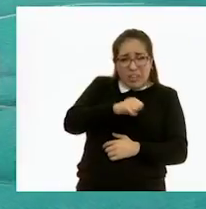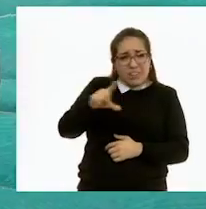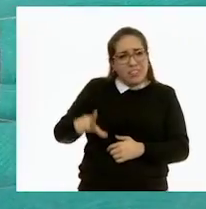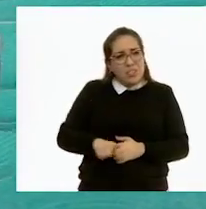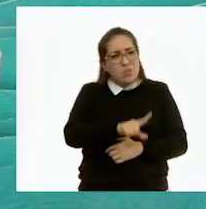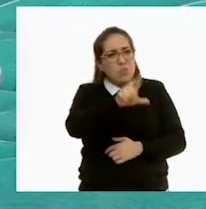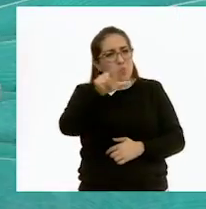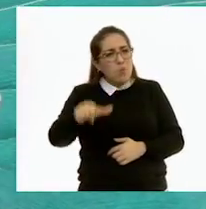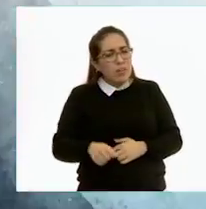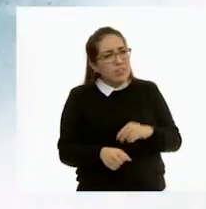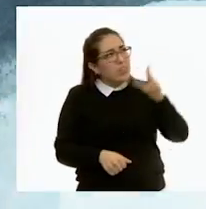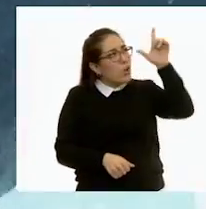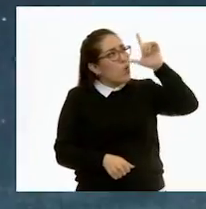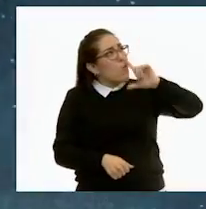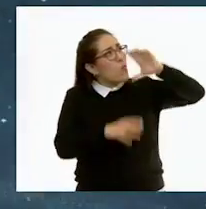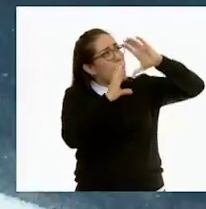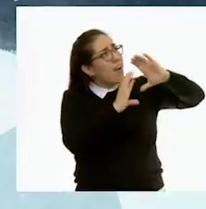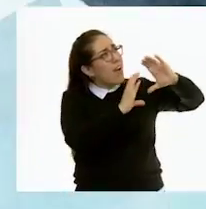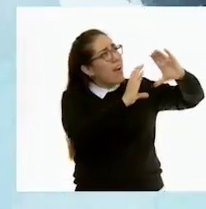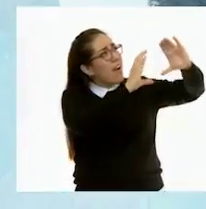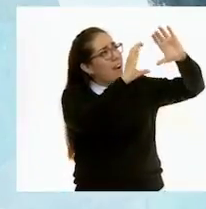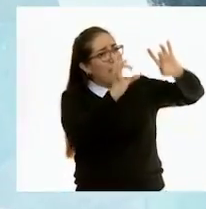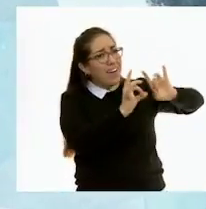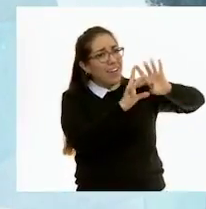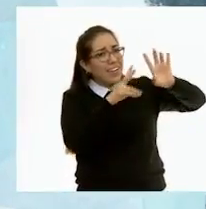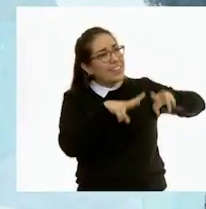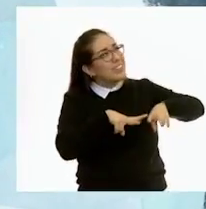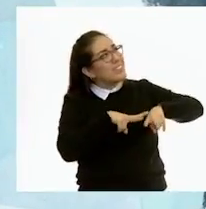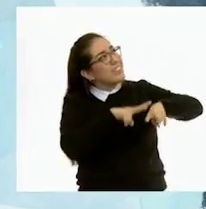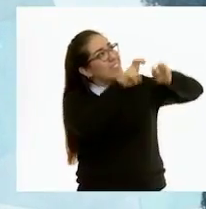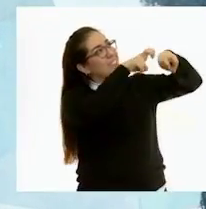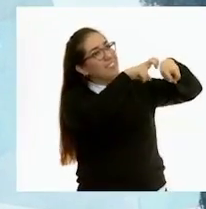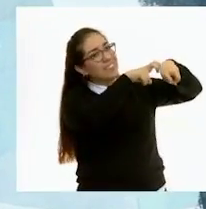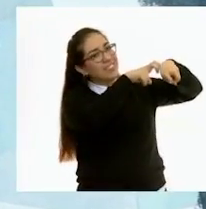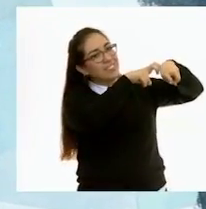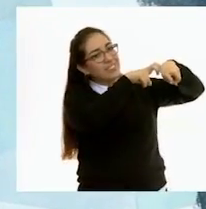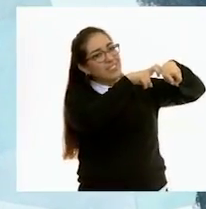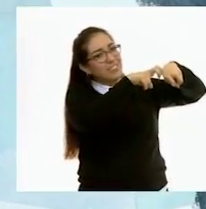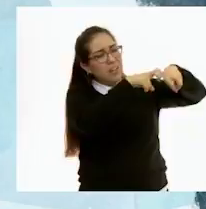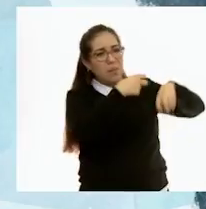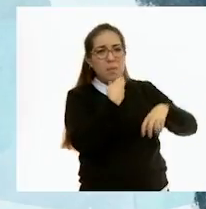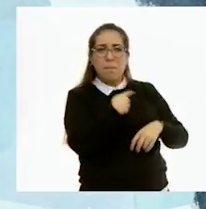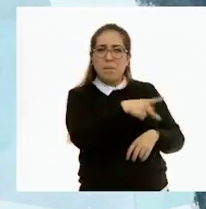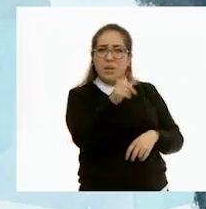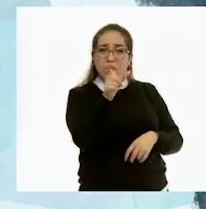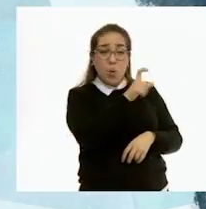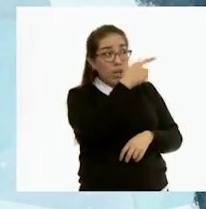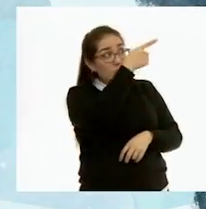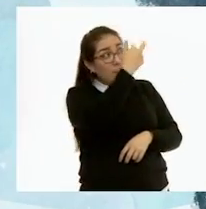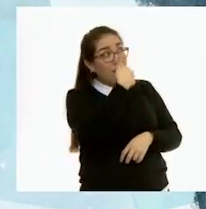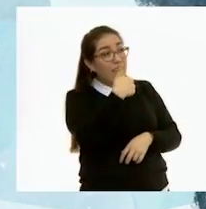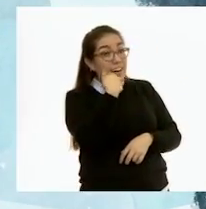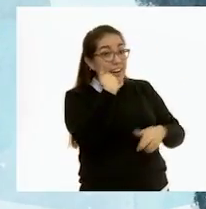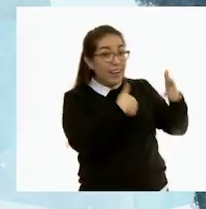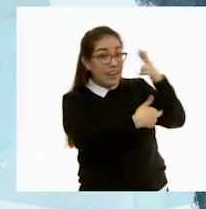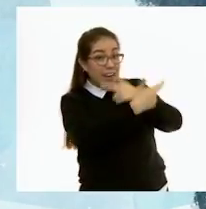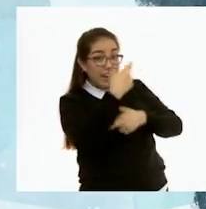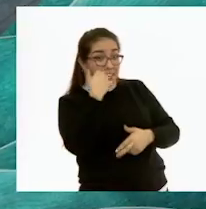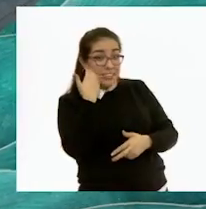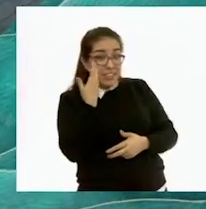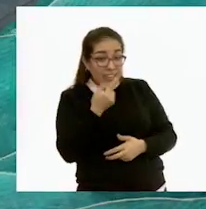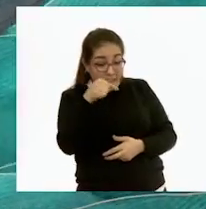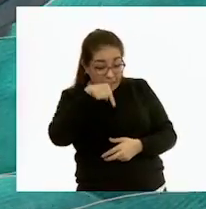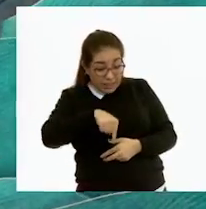itz, ani kathi ba ashe hayi. Tam tintzalpay kawichi, ban antzekad